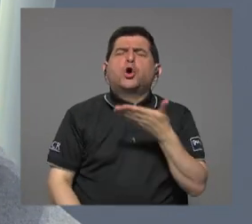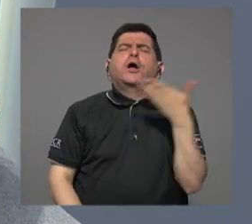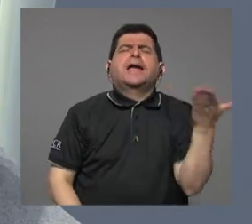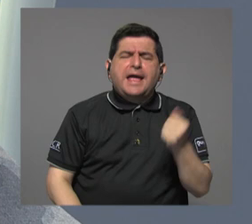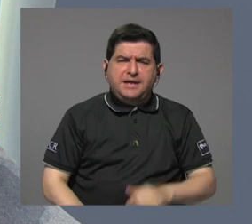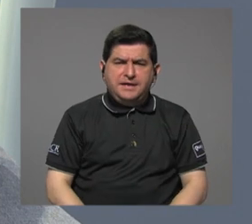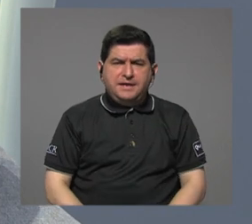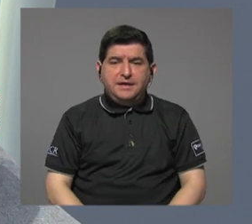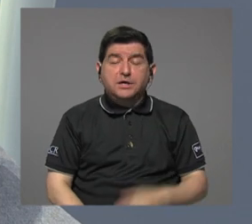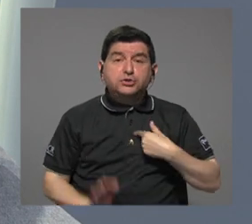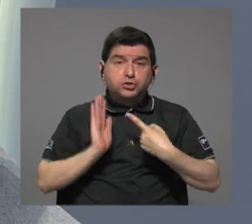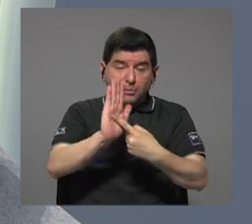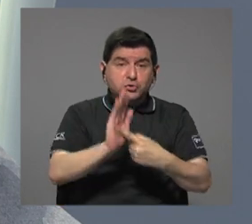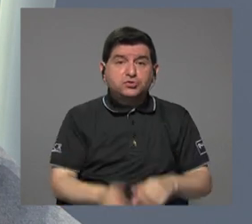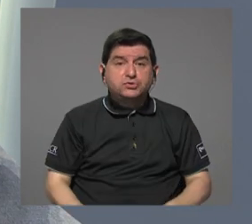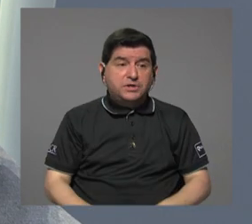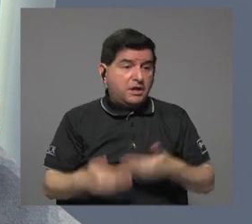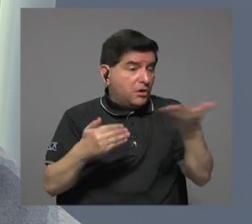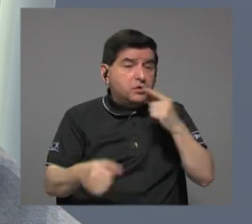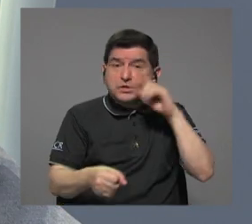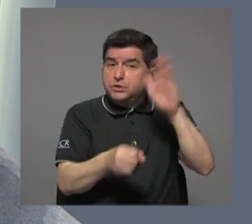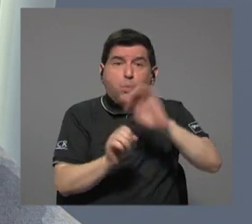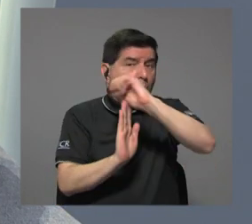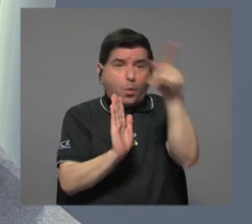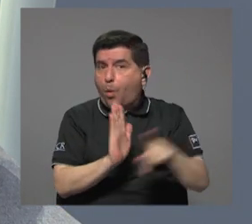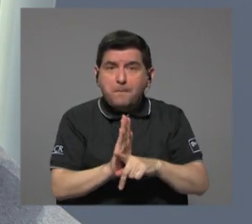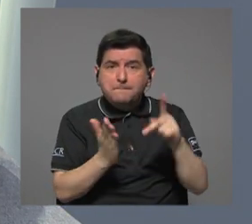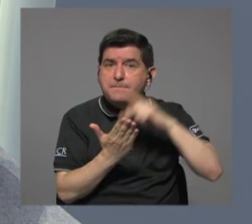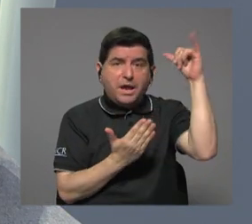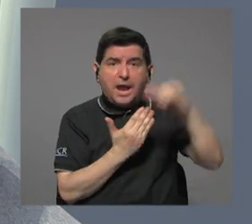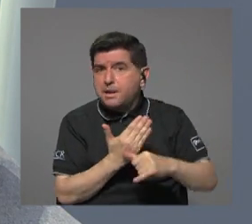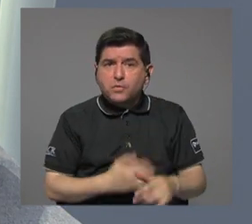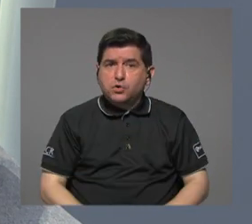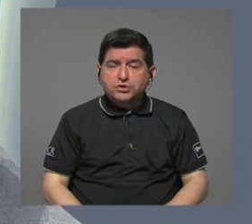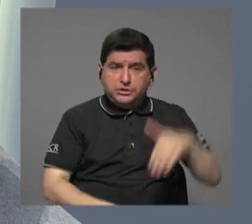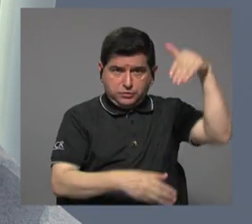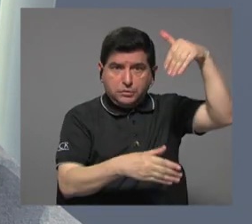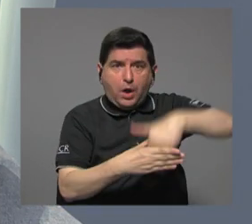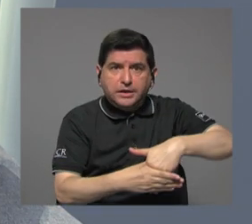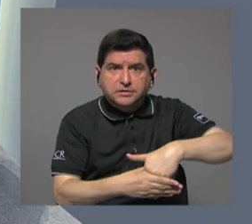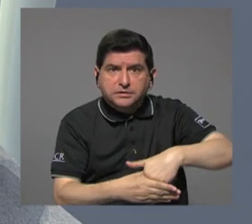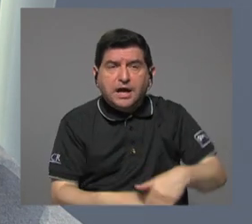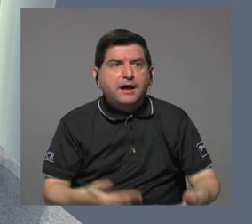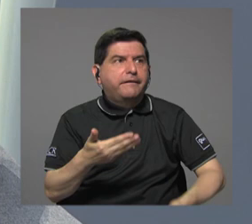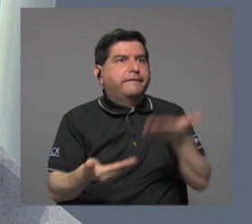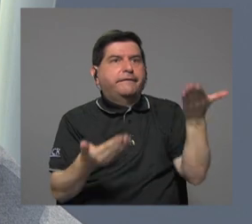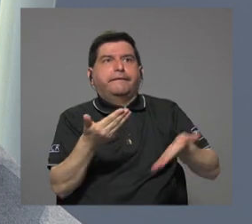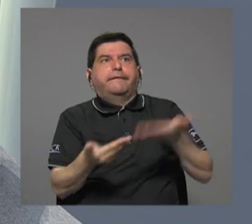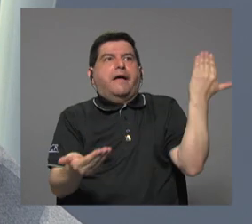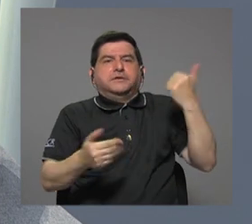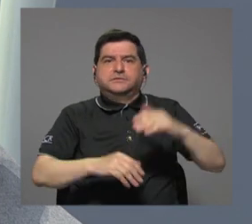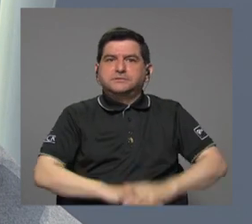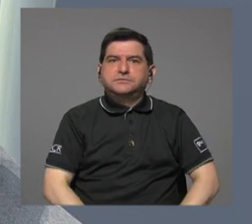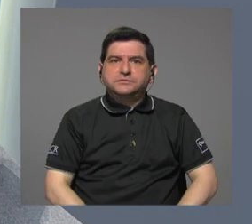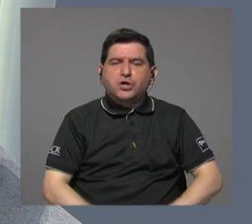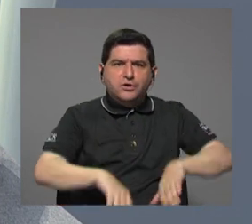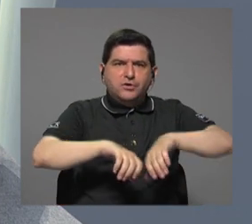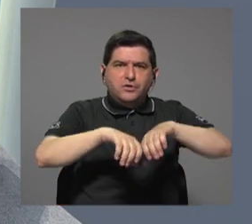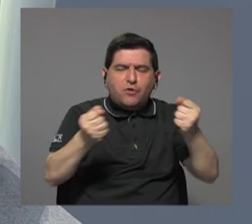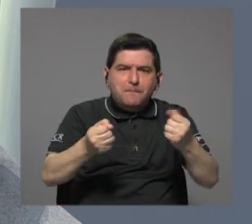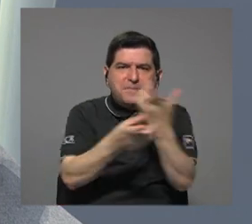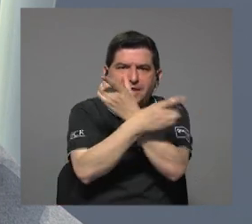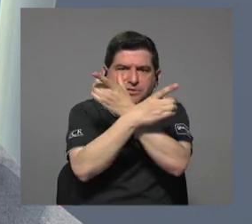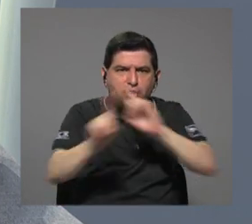tenga las inconstitucionalidades del proyecto que se metía prácticamente a violentar la